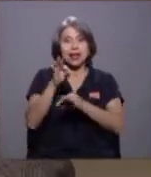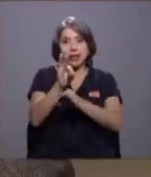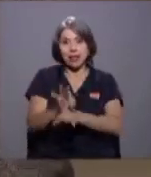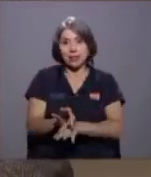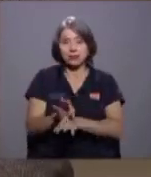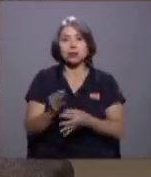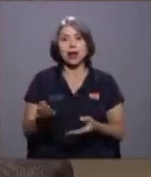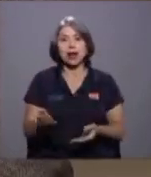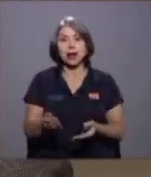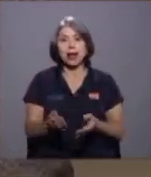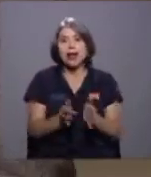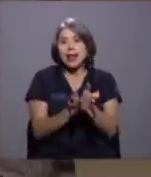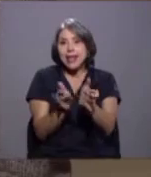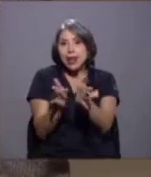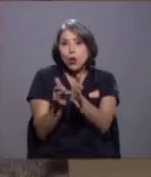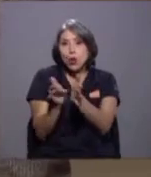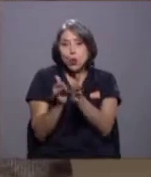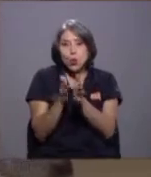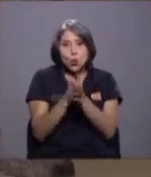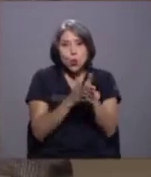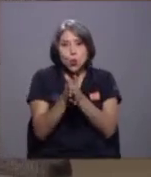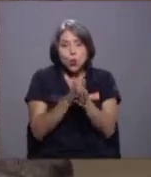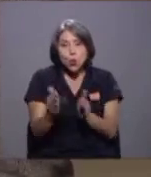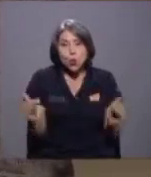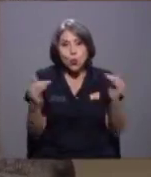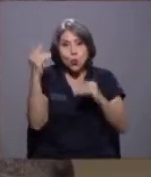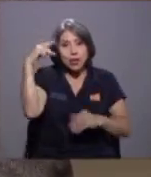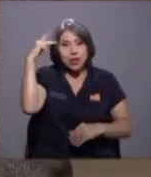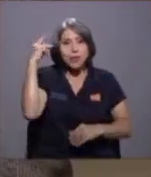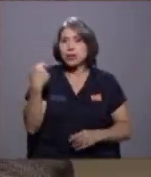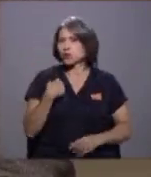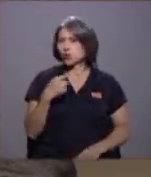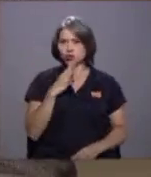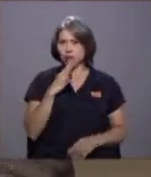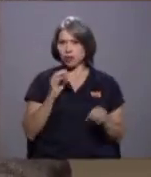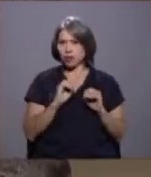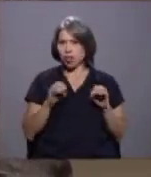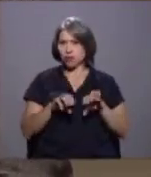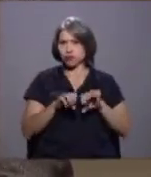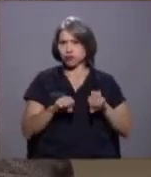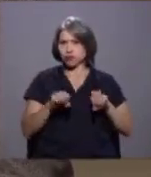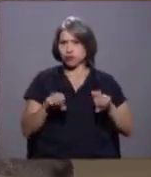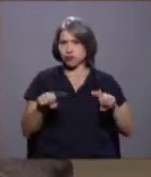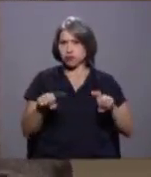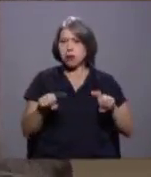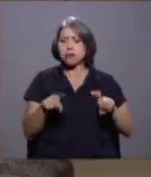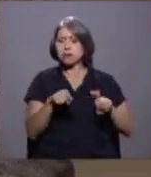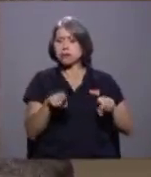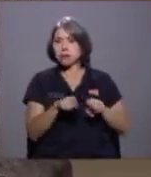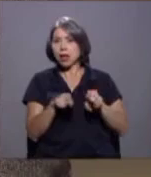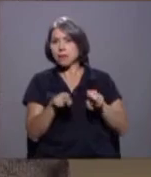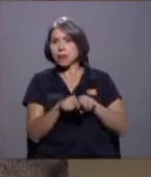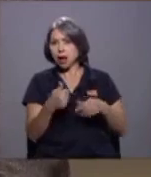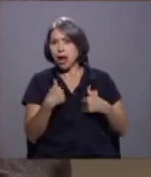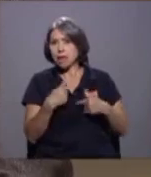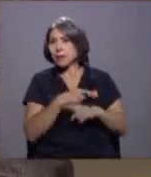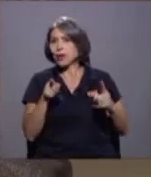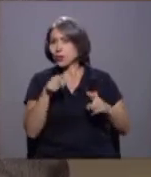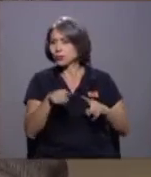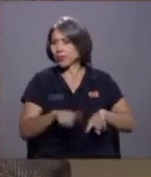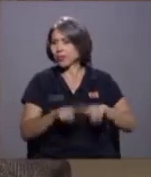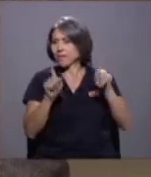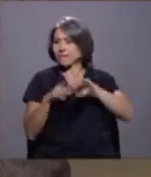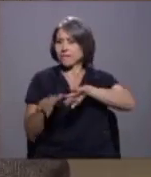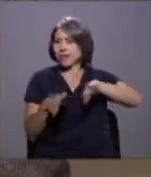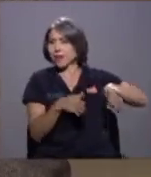lucra, lucra políticamente. Yo aquí no estoy hablando de corrupción, que también la hay, pero digamos son otros 100 pesos.